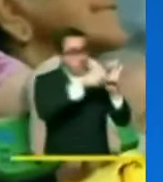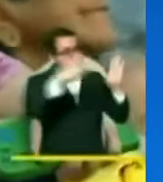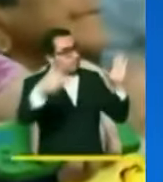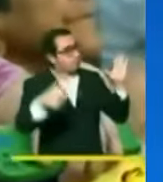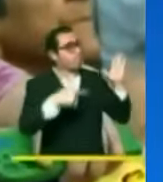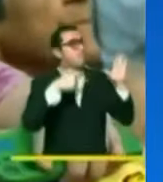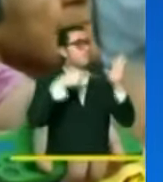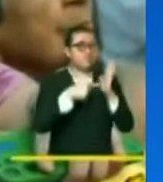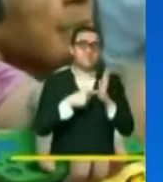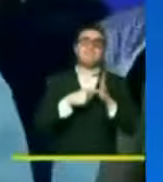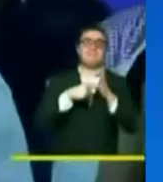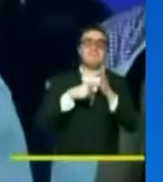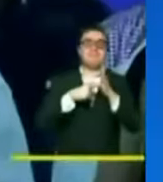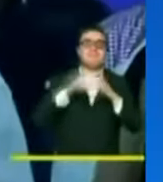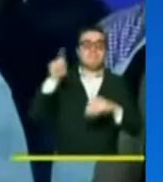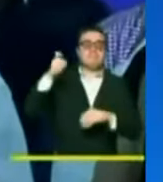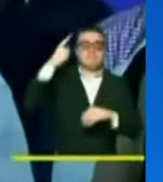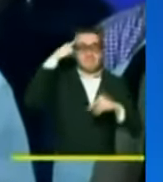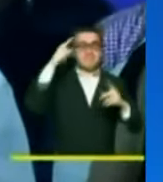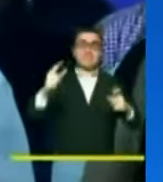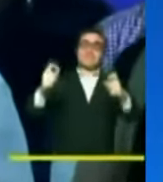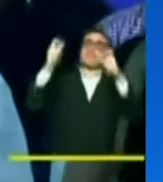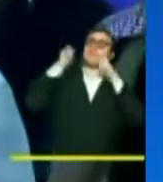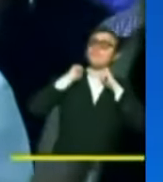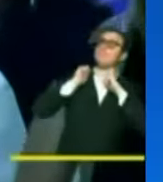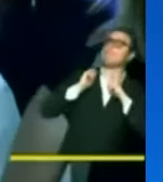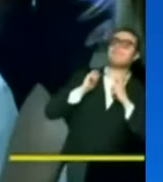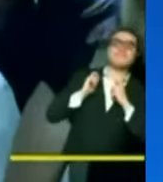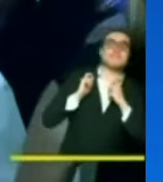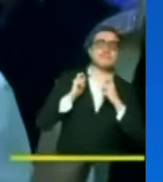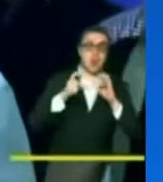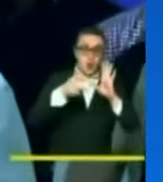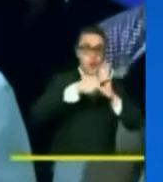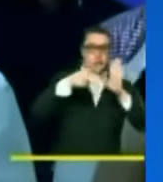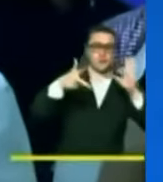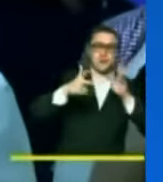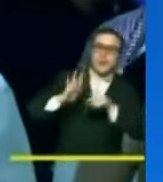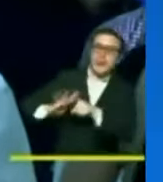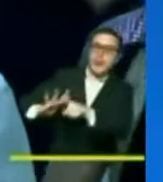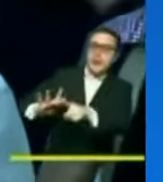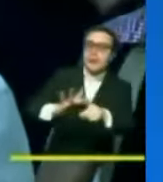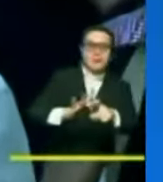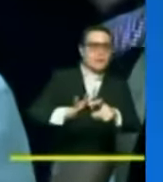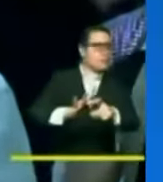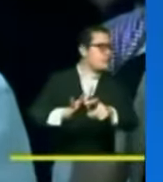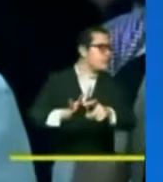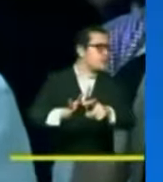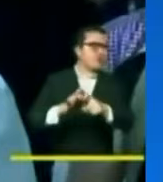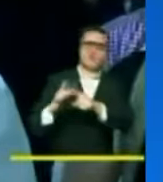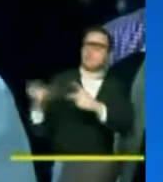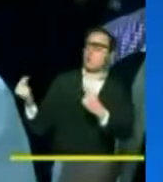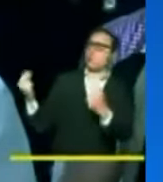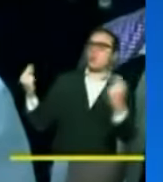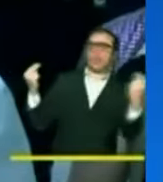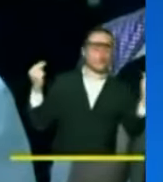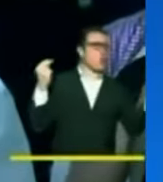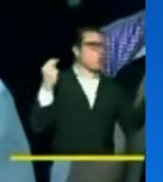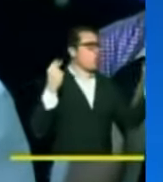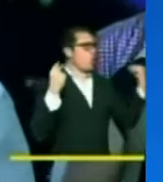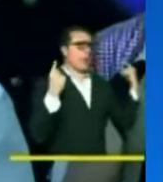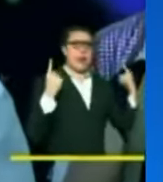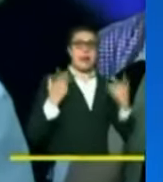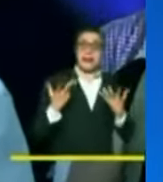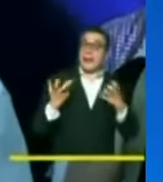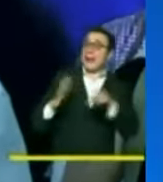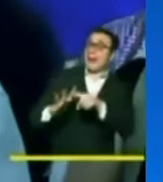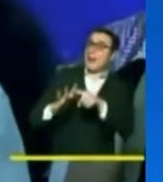un concepto y una opinión a la opinión pública colombiana Para proponer una Constituyente en esos tres cosas andreina a mí